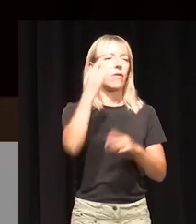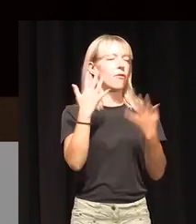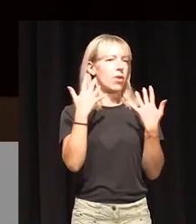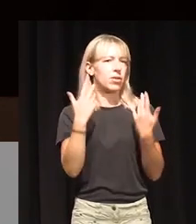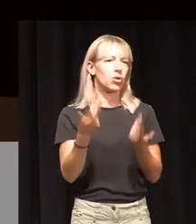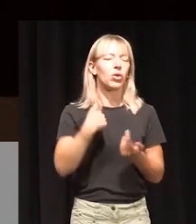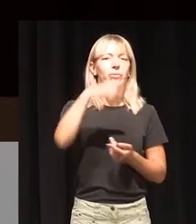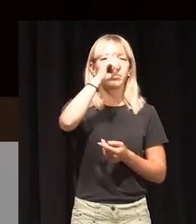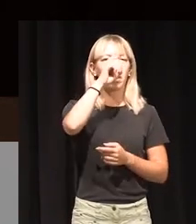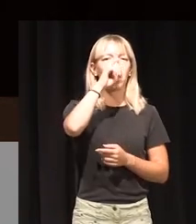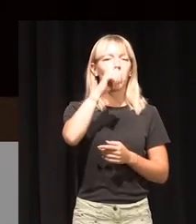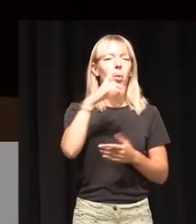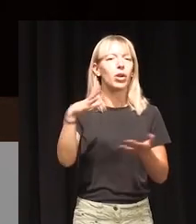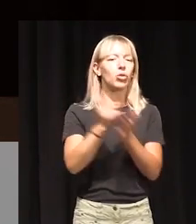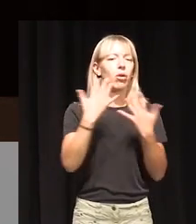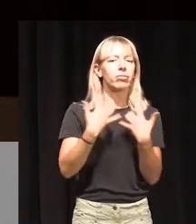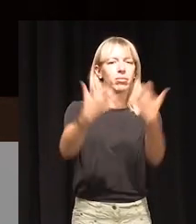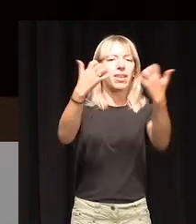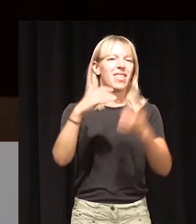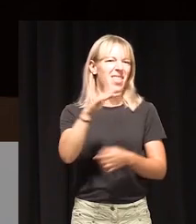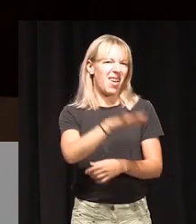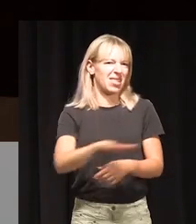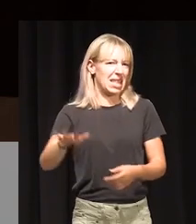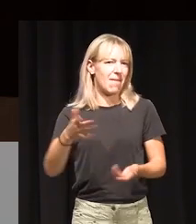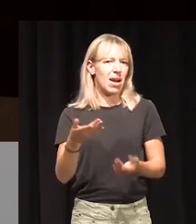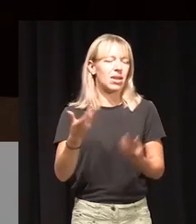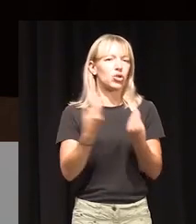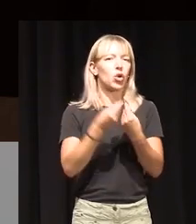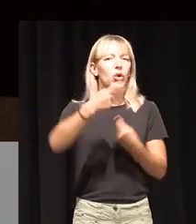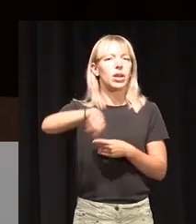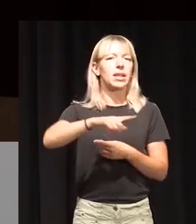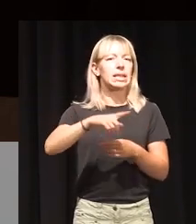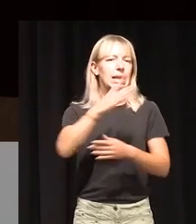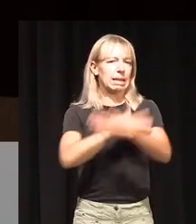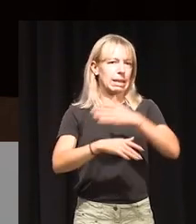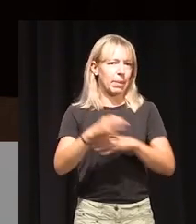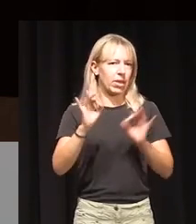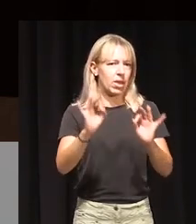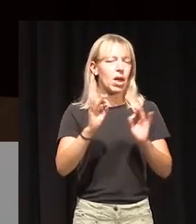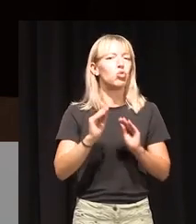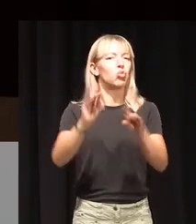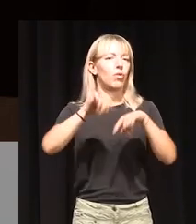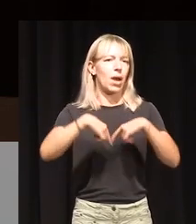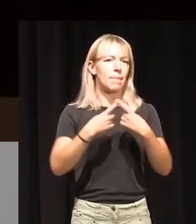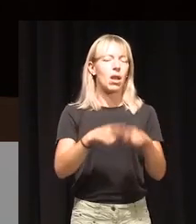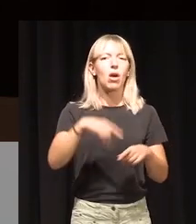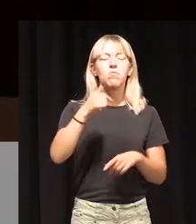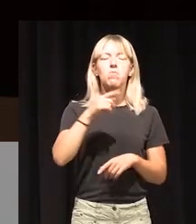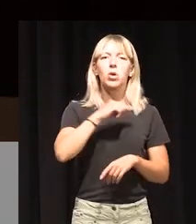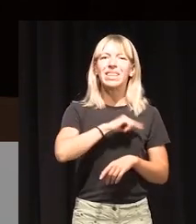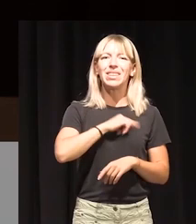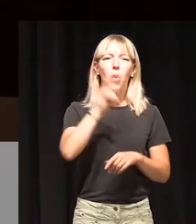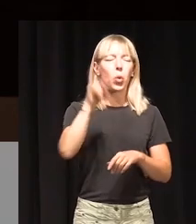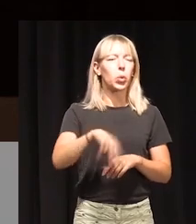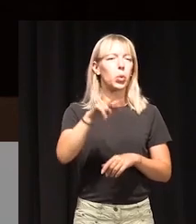fresco. Recuerdo que toda la audiencia eran estos chavales con esta discapacidad y sus familias. Nunca he sentido